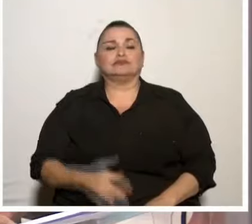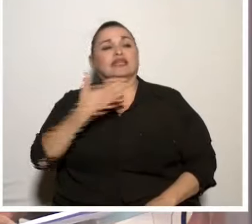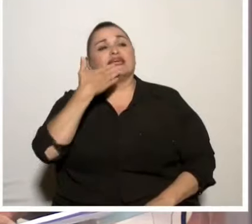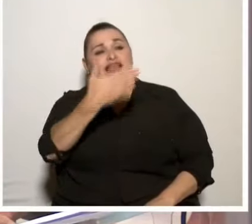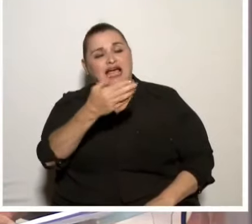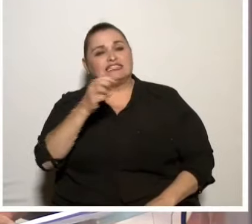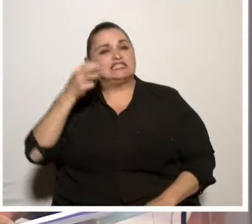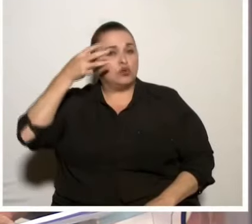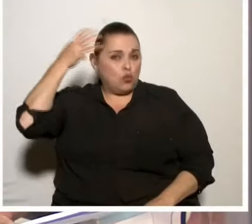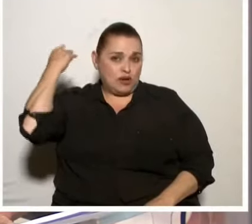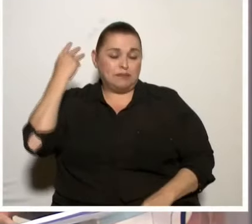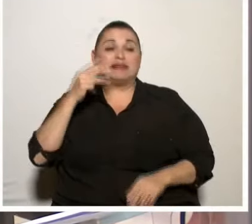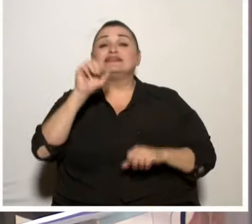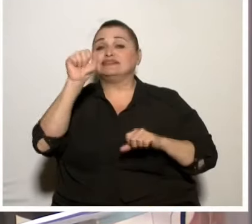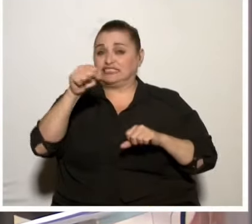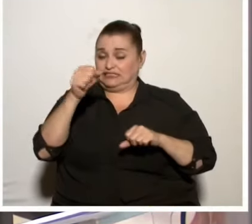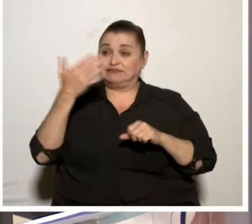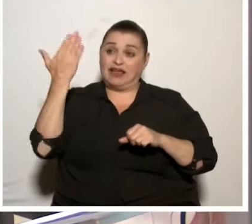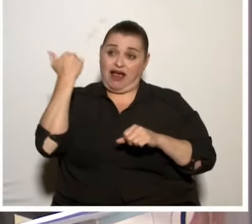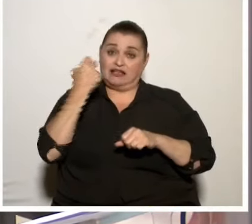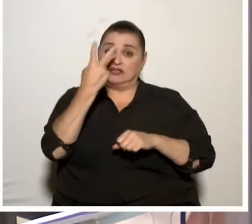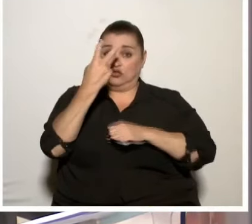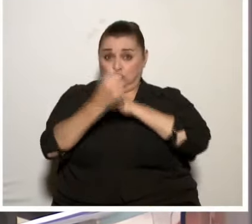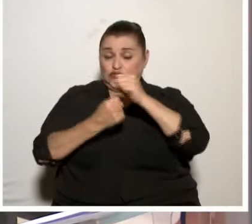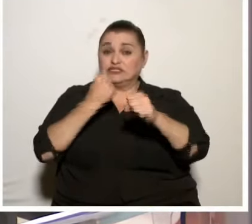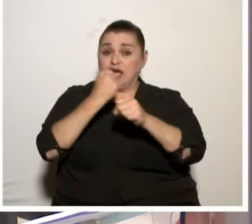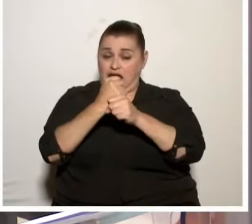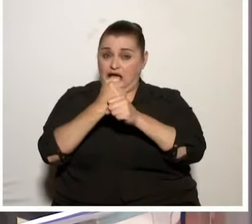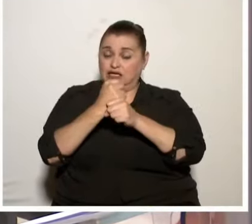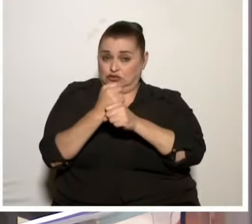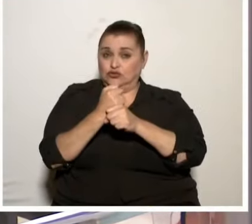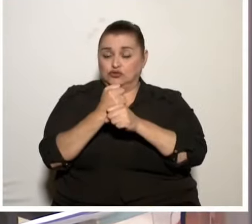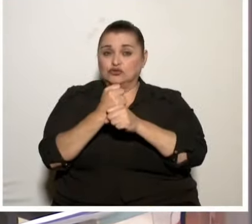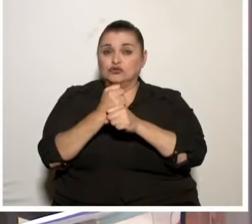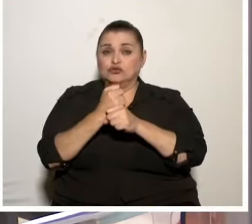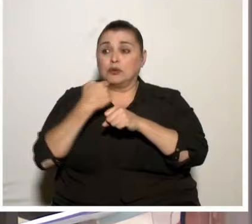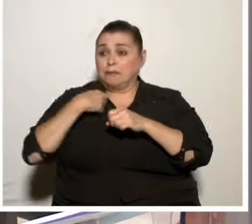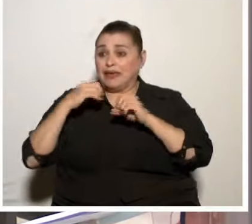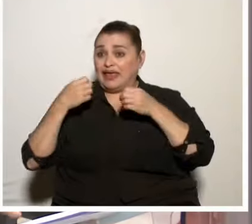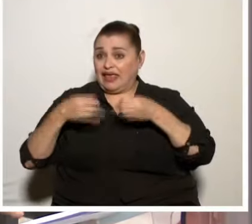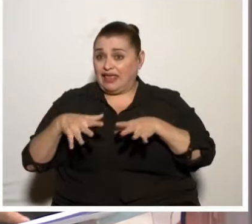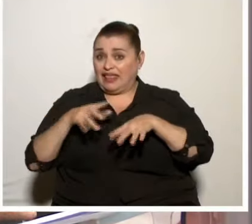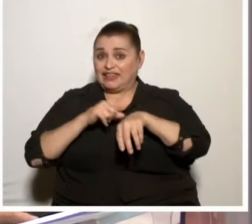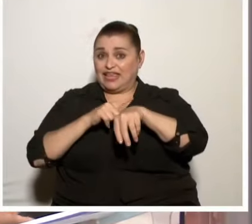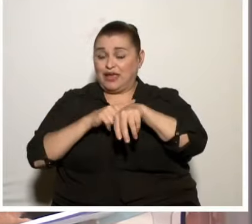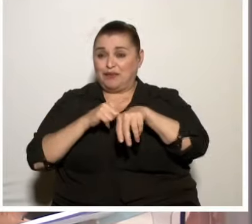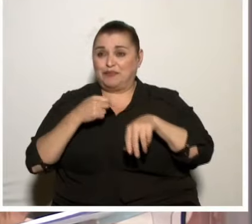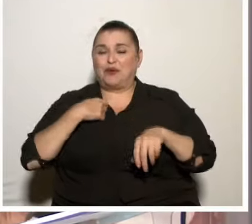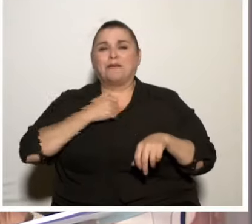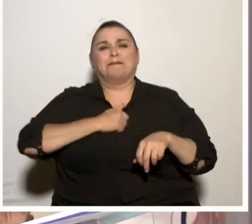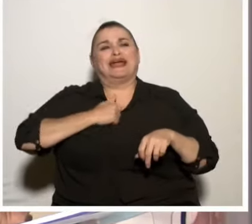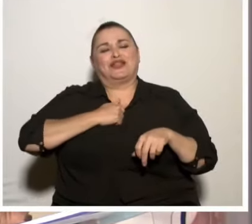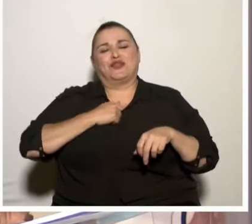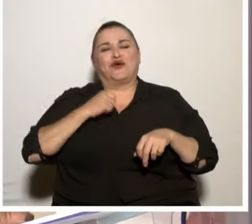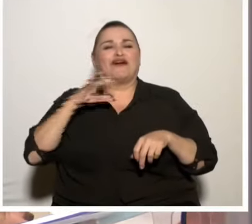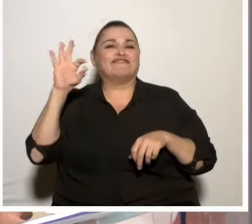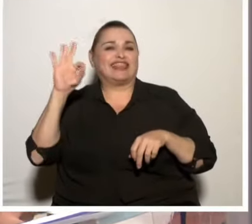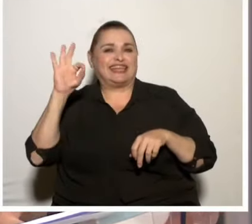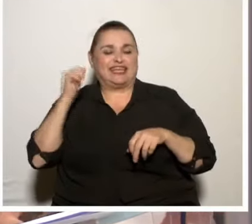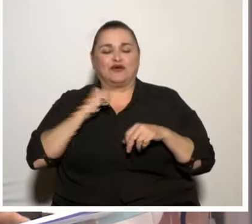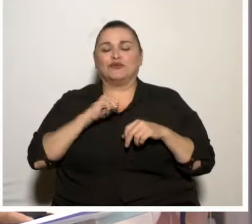Gracias, don Welmer. En efecto, hace 2 años Hacienda, todavía le queda tiempo. No, yo no me llamo Welmer. Perdón, don Federico,